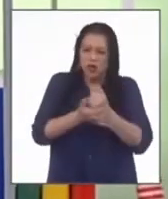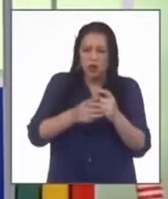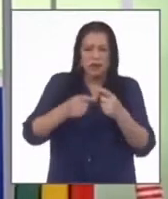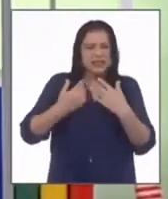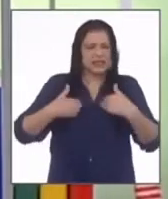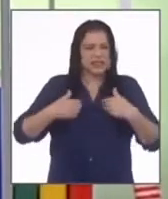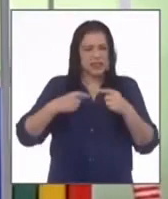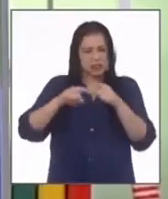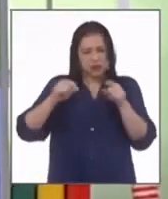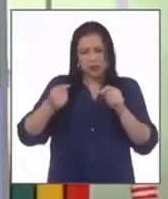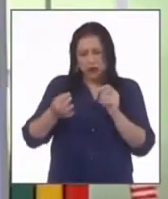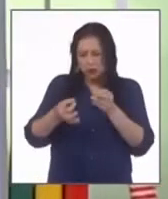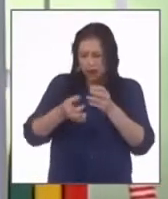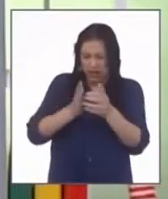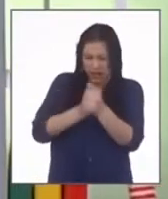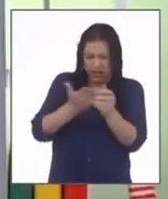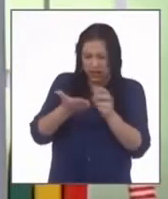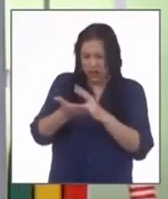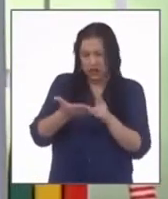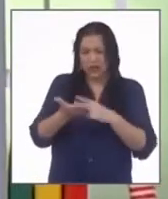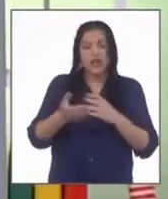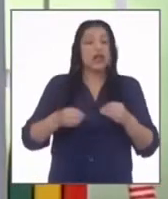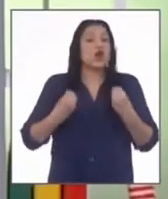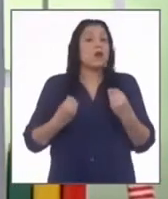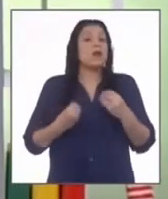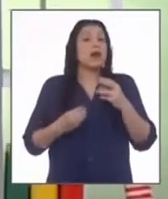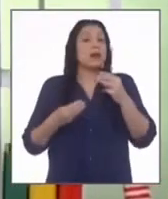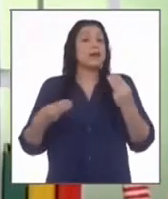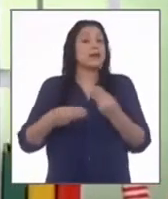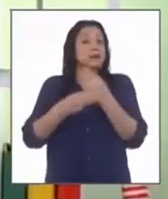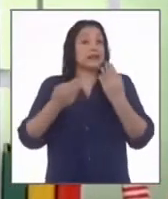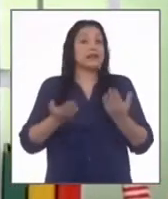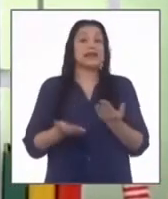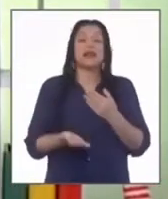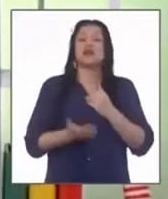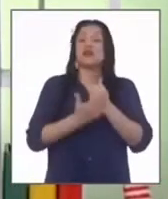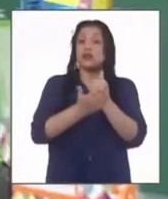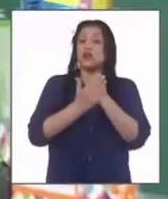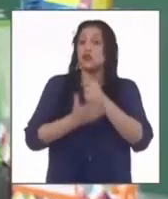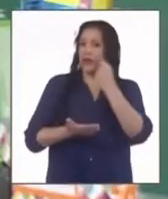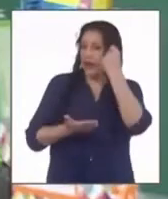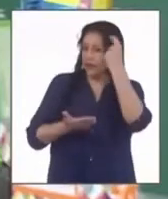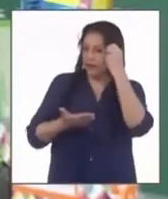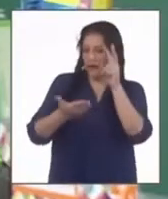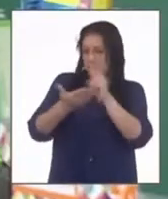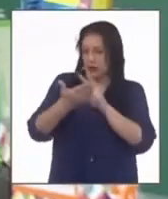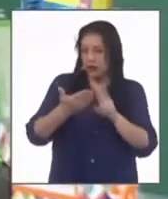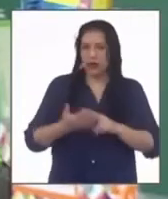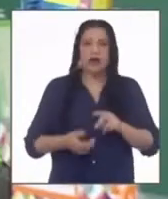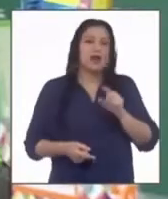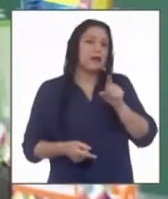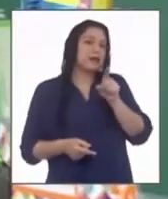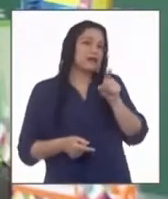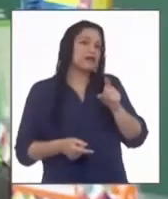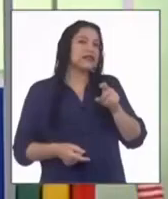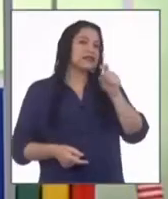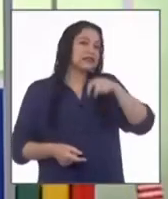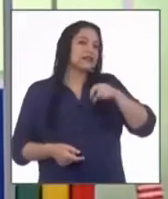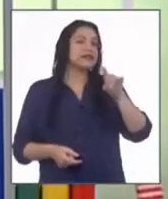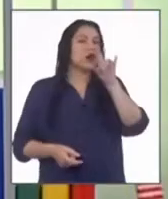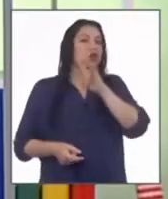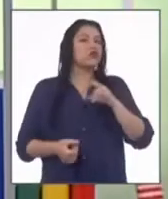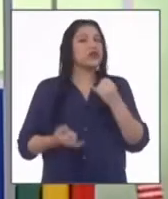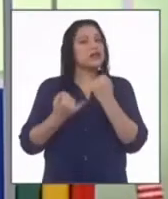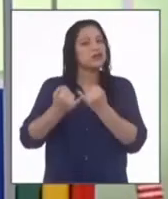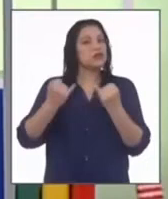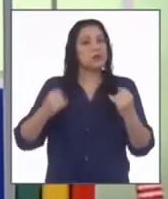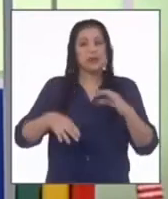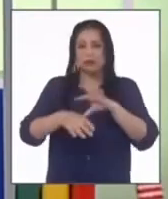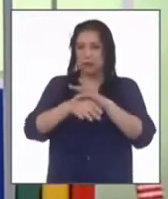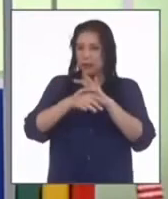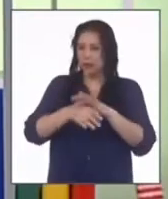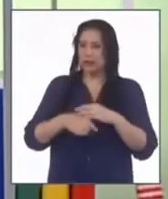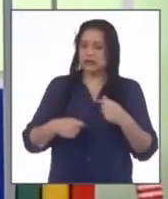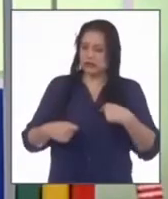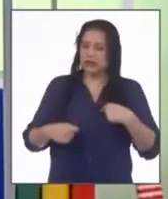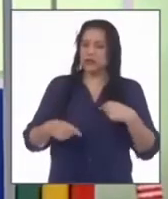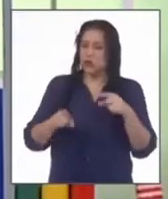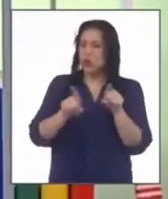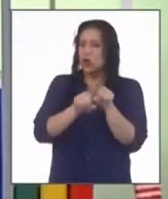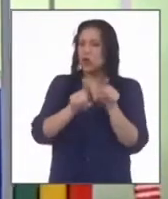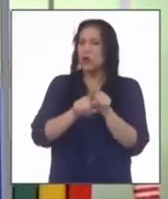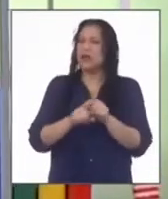y cómo la matemática nos ayuda en su interpretación. Esto porque Stephanie debe usar ciertos instrumentos médicos y tanto ella como